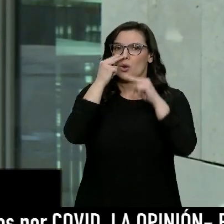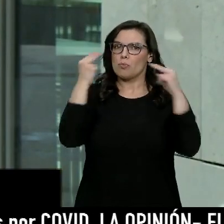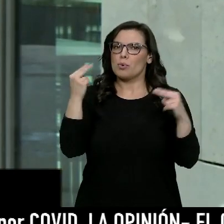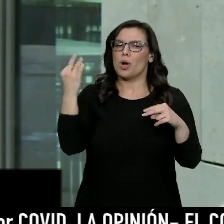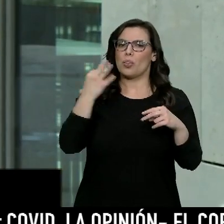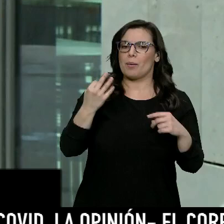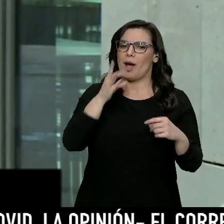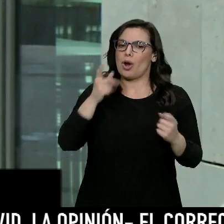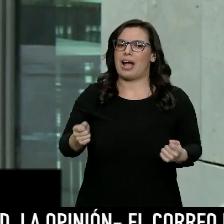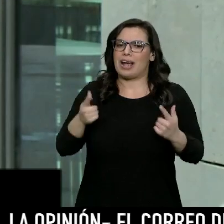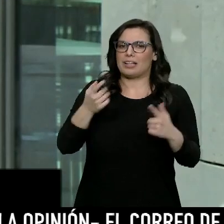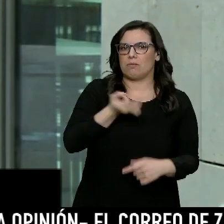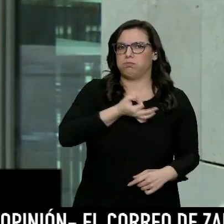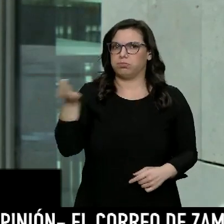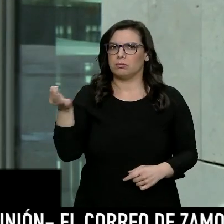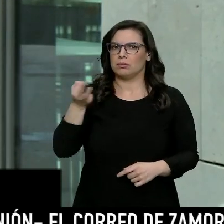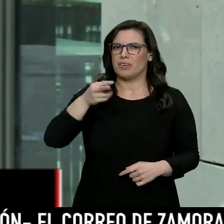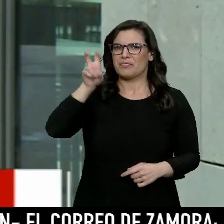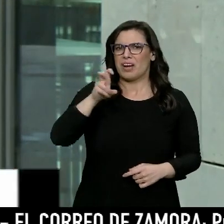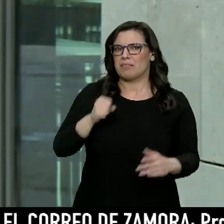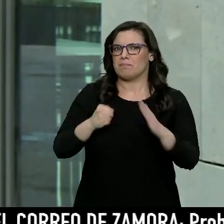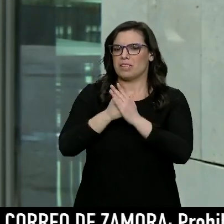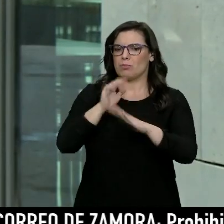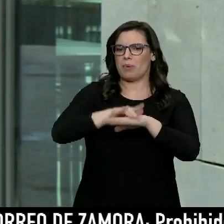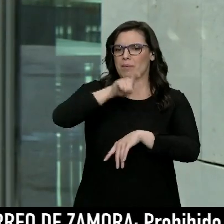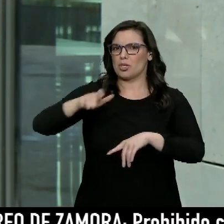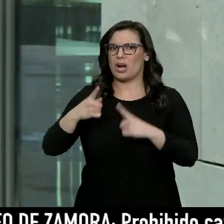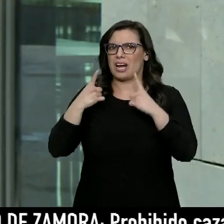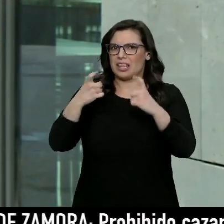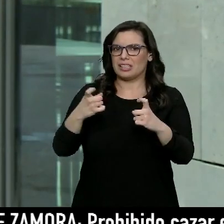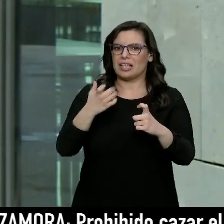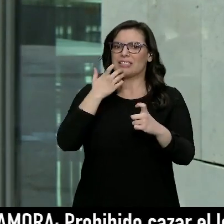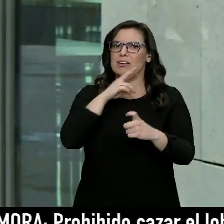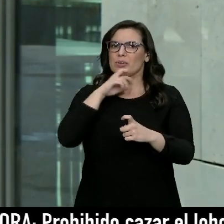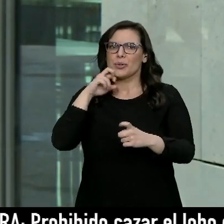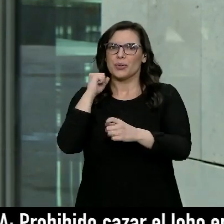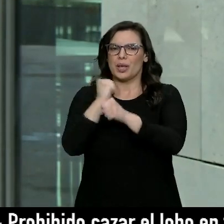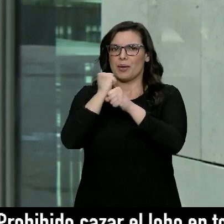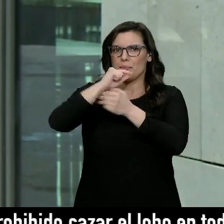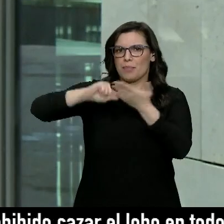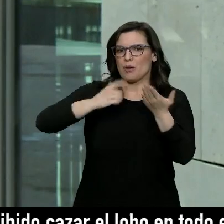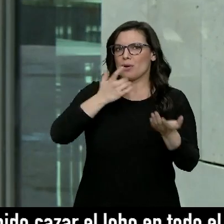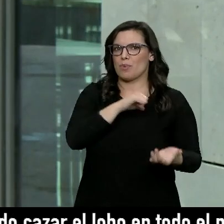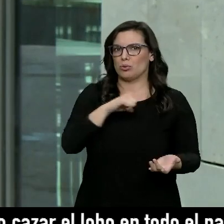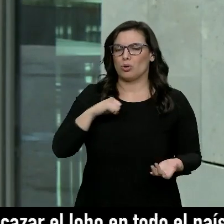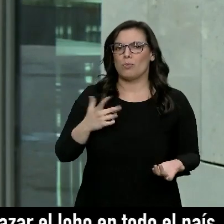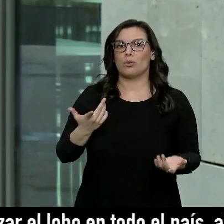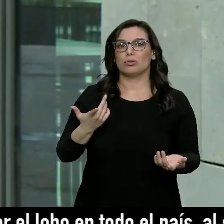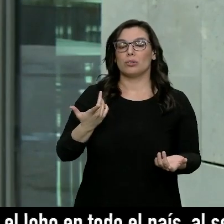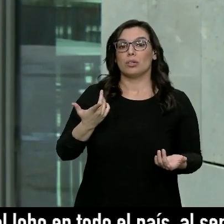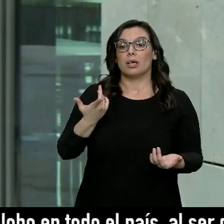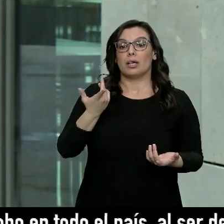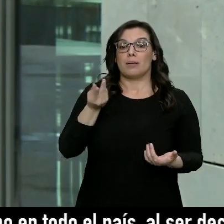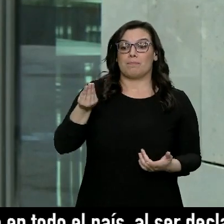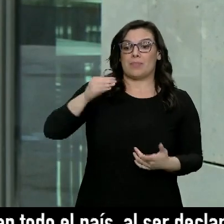ahora mismo de manera eficaz, eficiente, para quien más lo necesita, para quien necesita mantener el empleo, por ejemplo, como son los autónomos, y que el